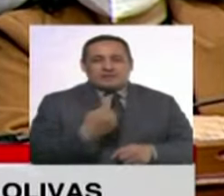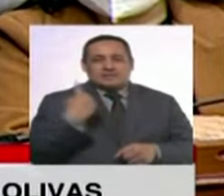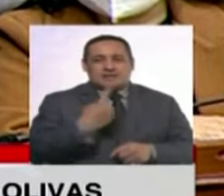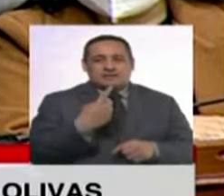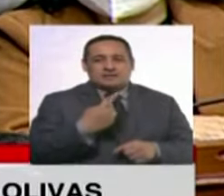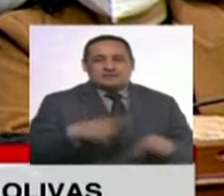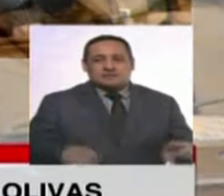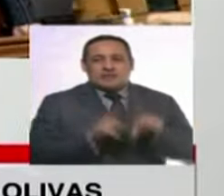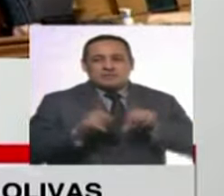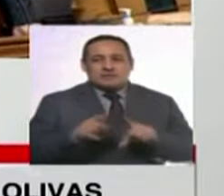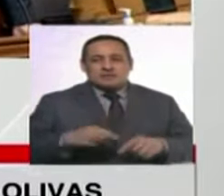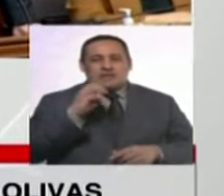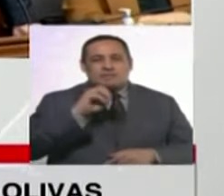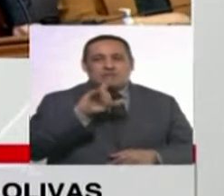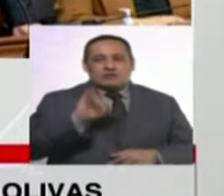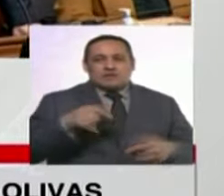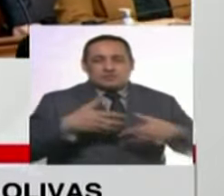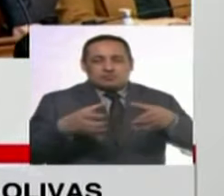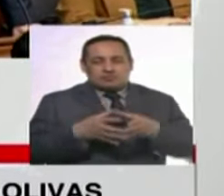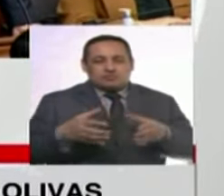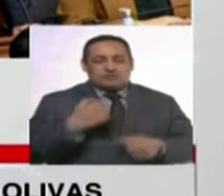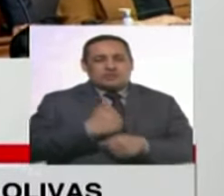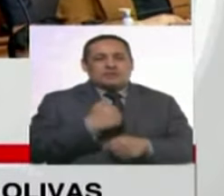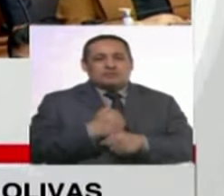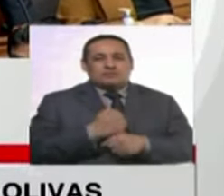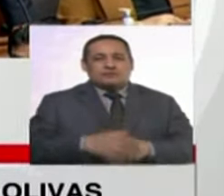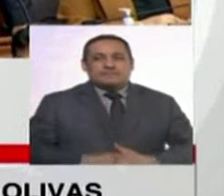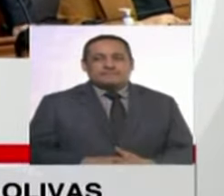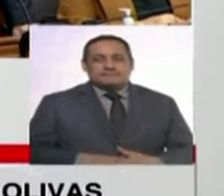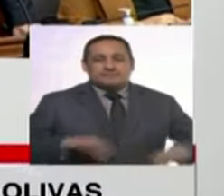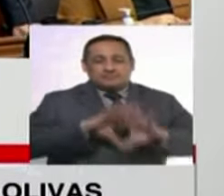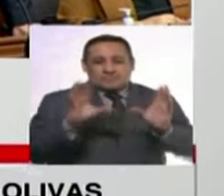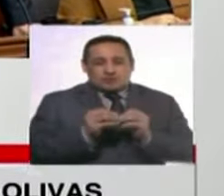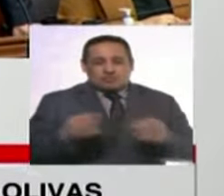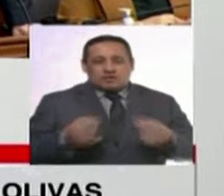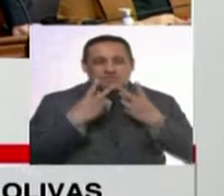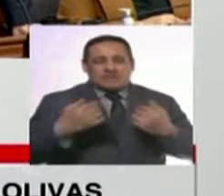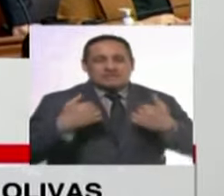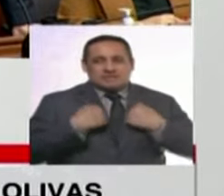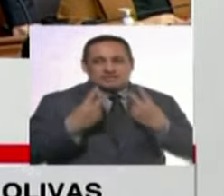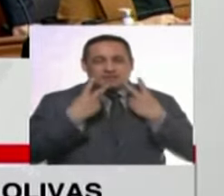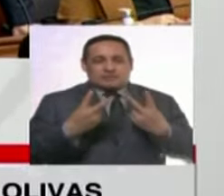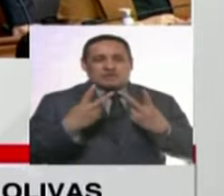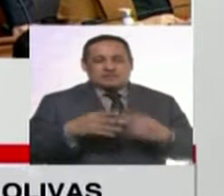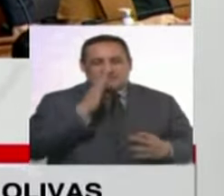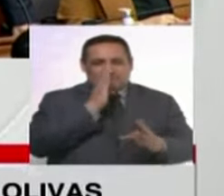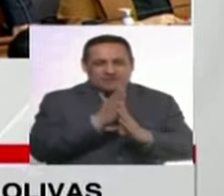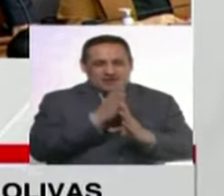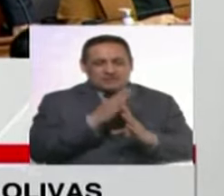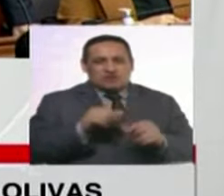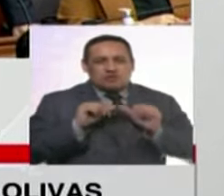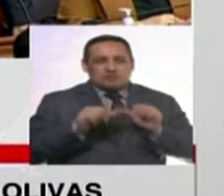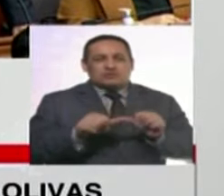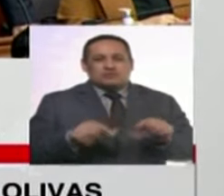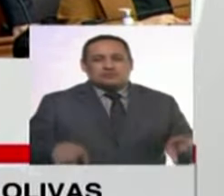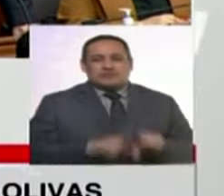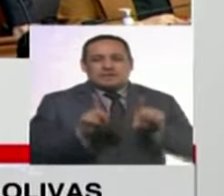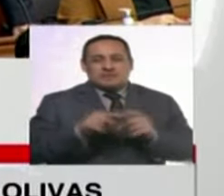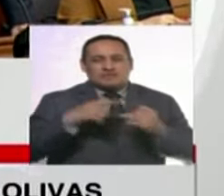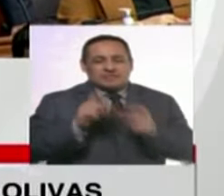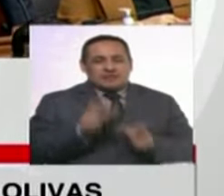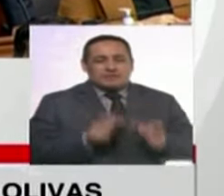y la moral de la institución todo esto tiene un impacto directo y permanente en